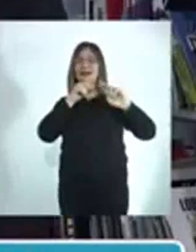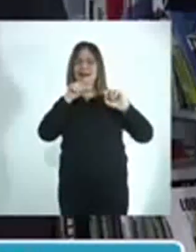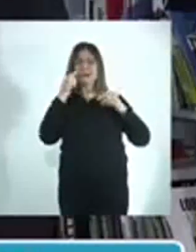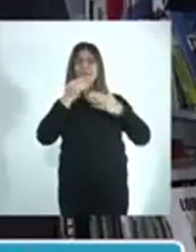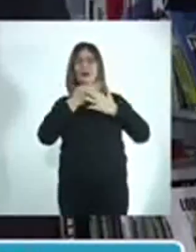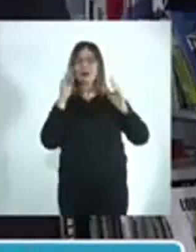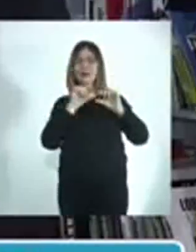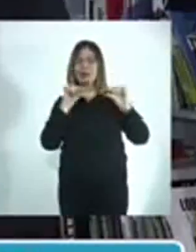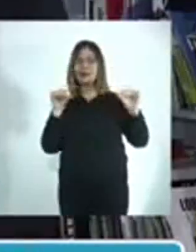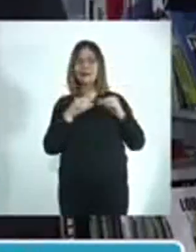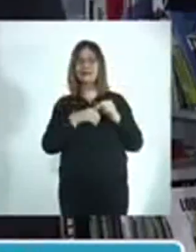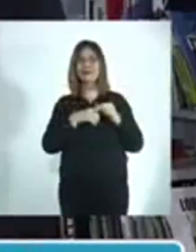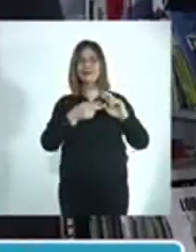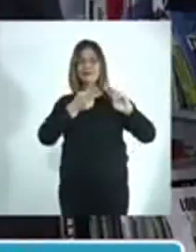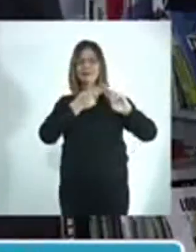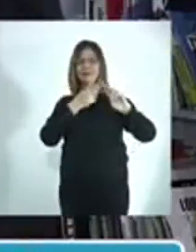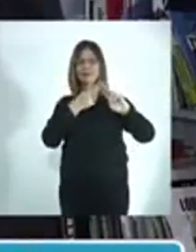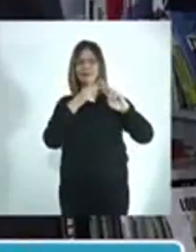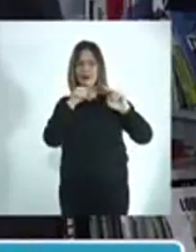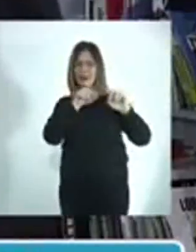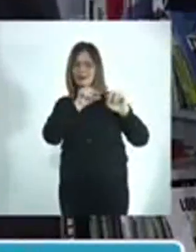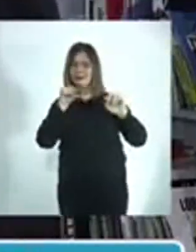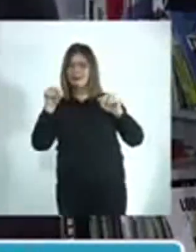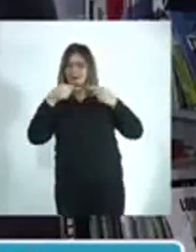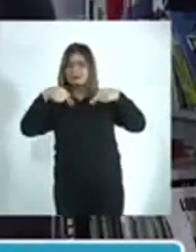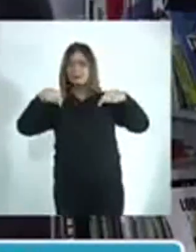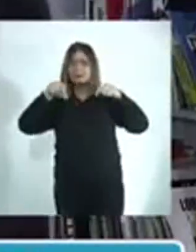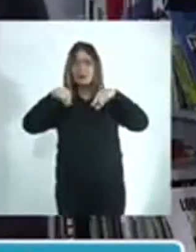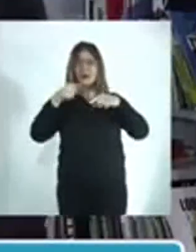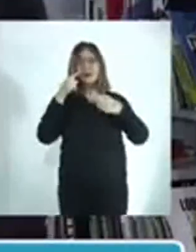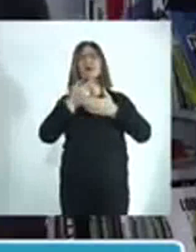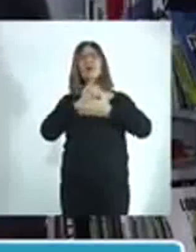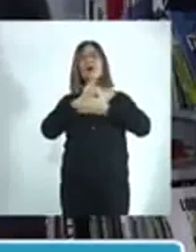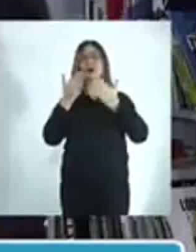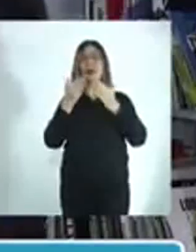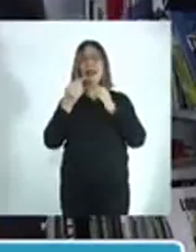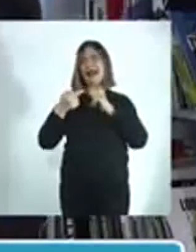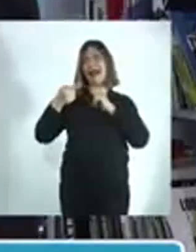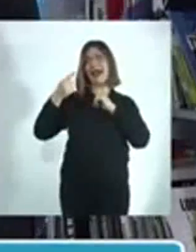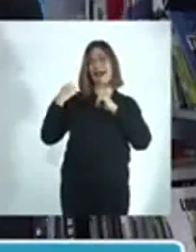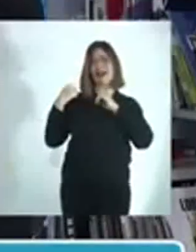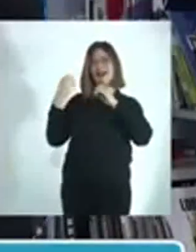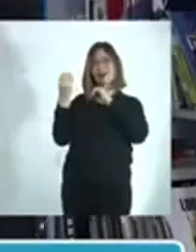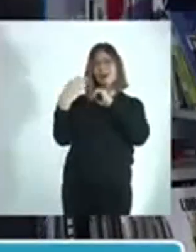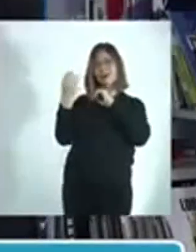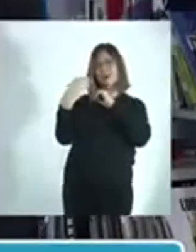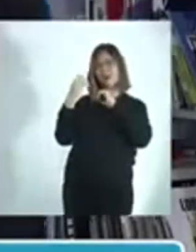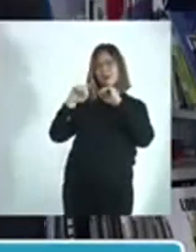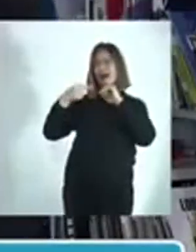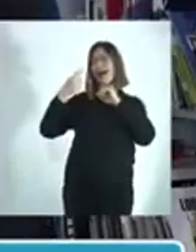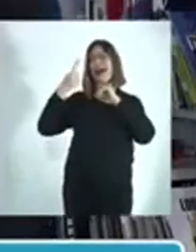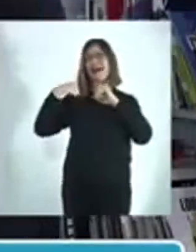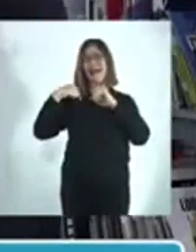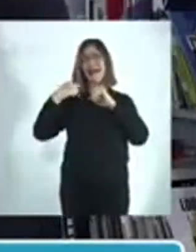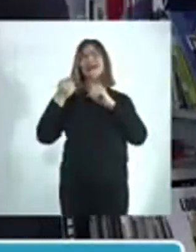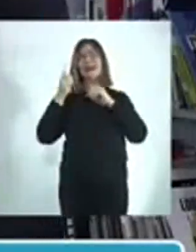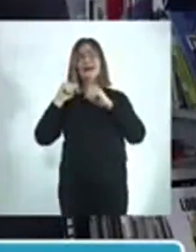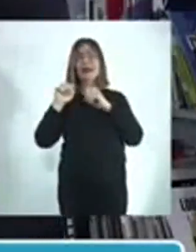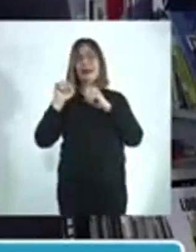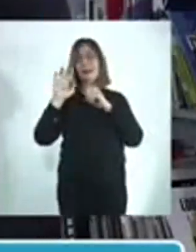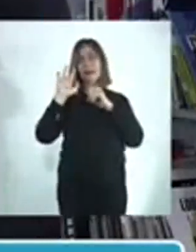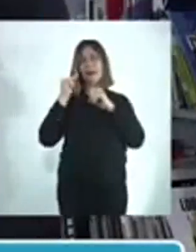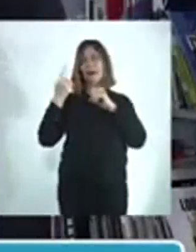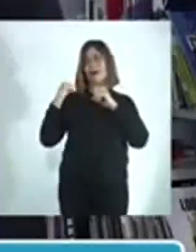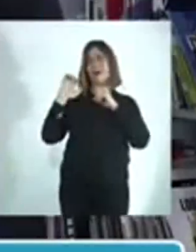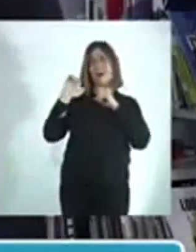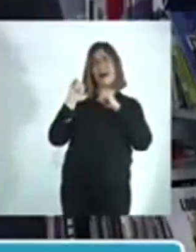última jornada, numeral CIE Virtual 2020, que hemos tenido, ayer fuimos tendencia, el martes también, entonces también